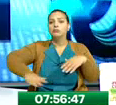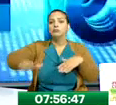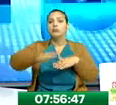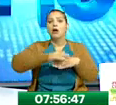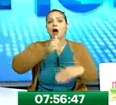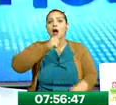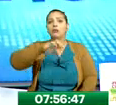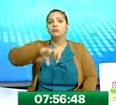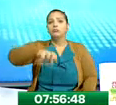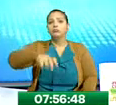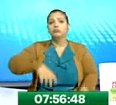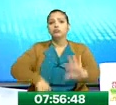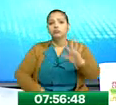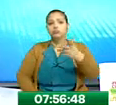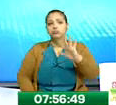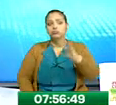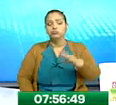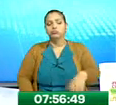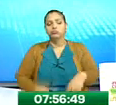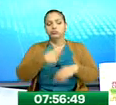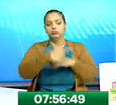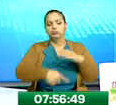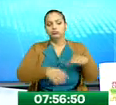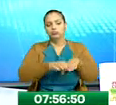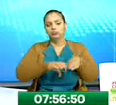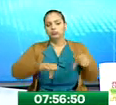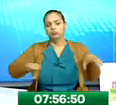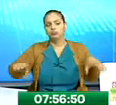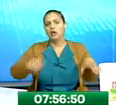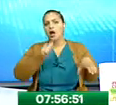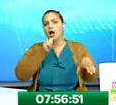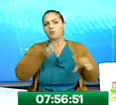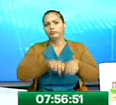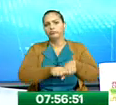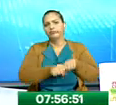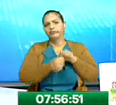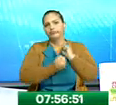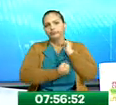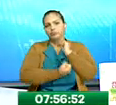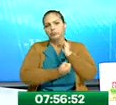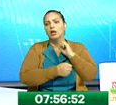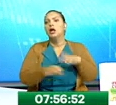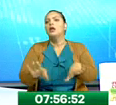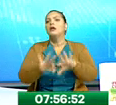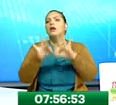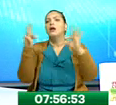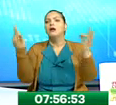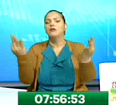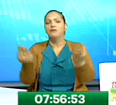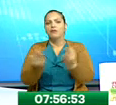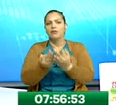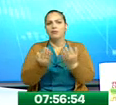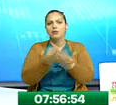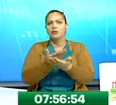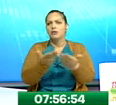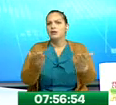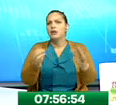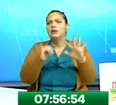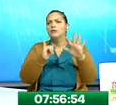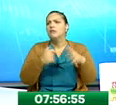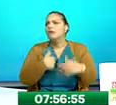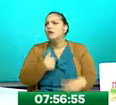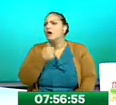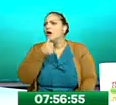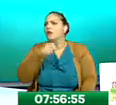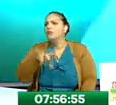dejando varias familias damnificadas. Paralelamente, esto se anunció que se requieren $190,000 para arreglar